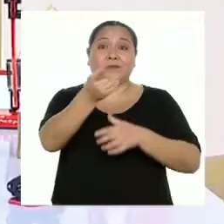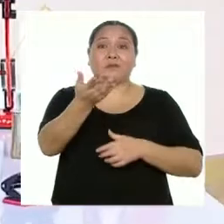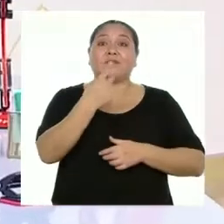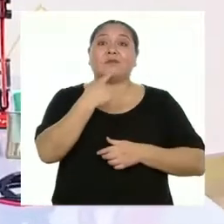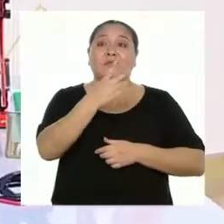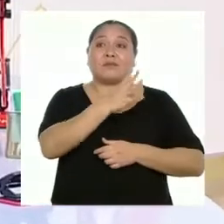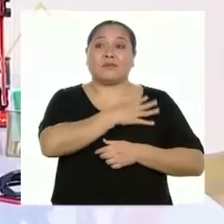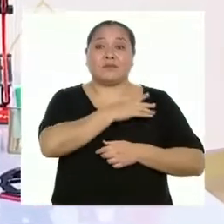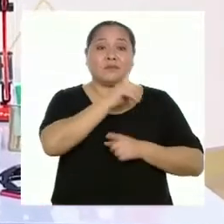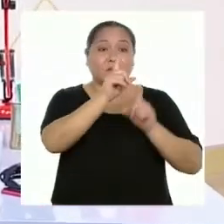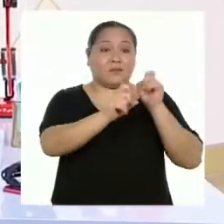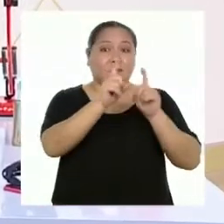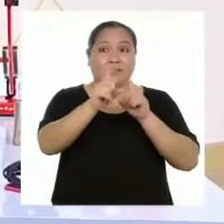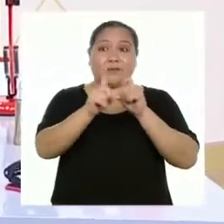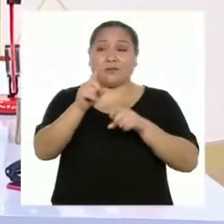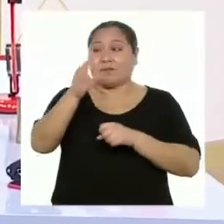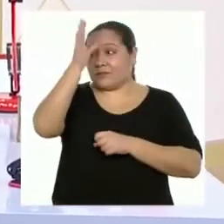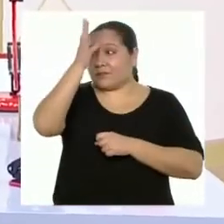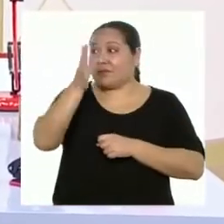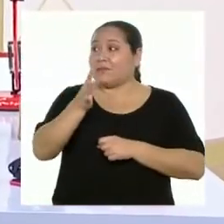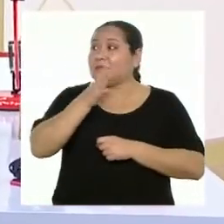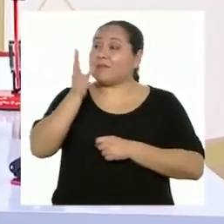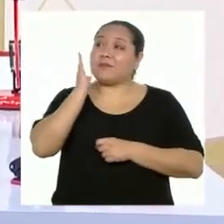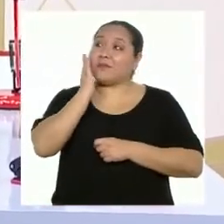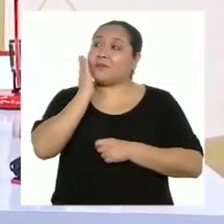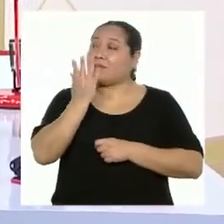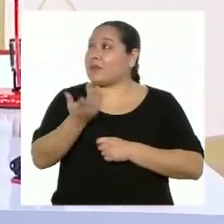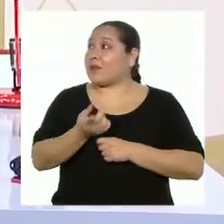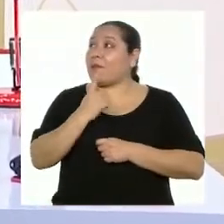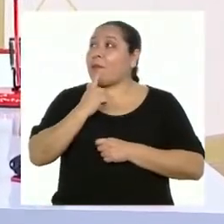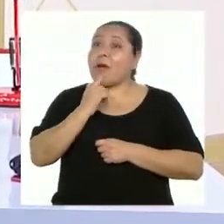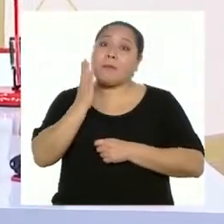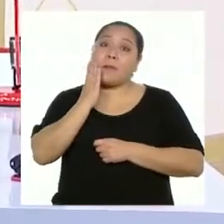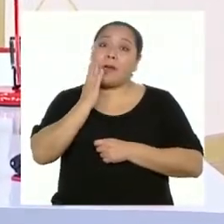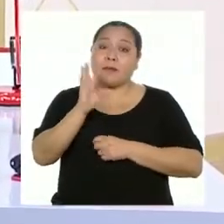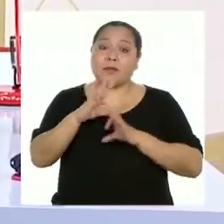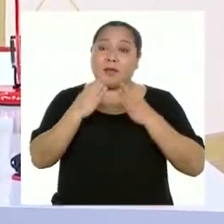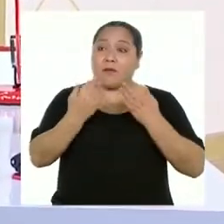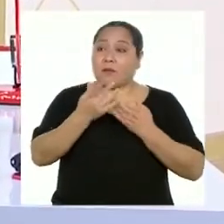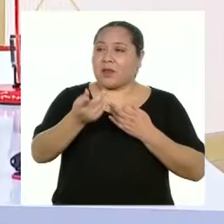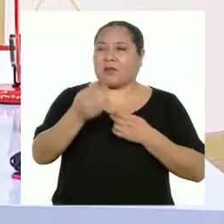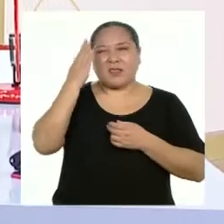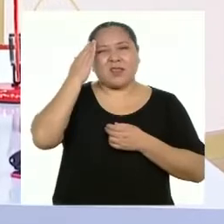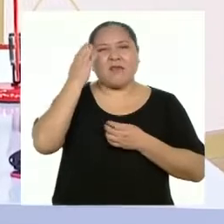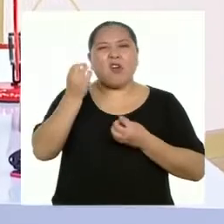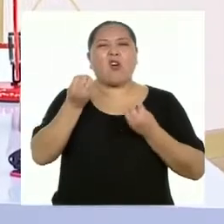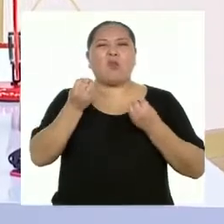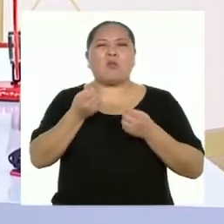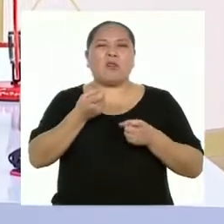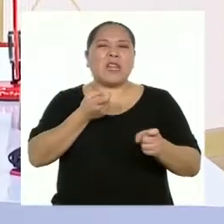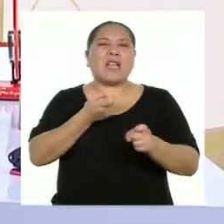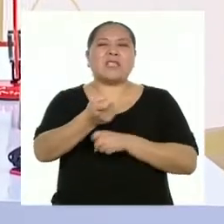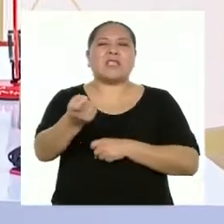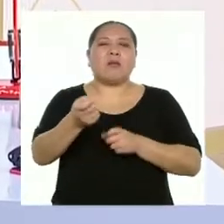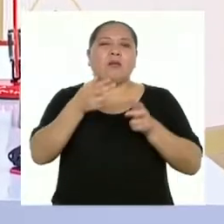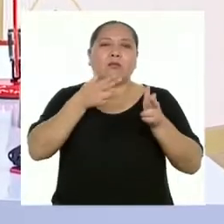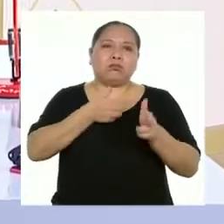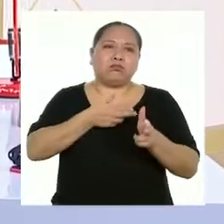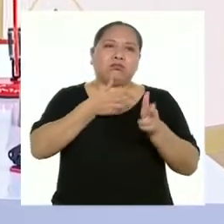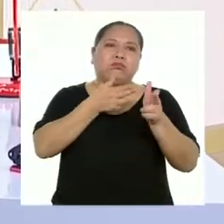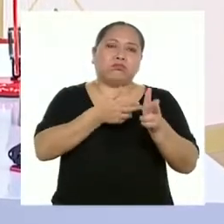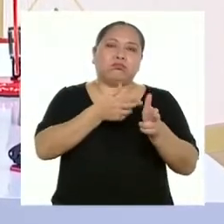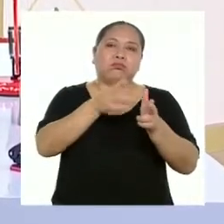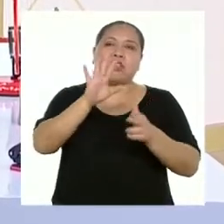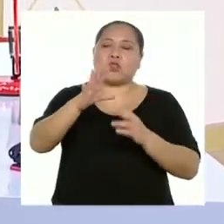han hecho una encuesta a padres y madres de familia para saber las consecuencias que tiene el tráfico en su salud. Como para muchos